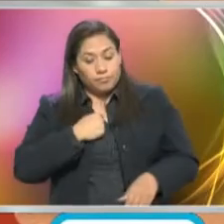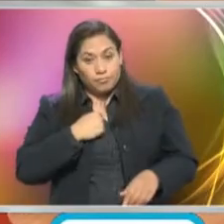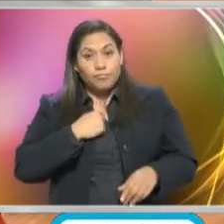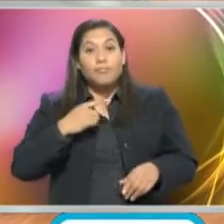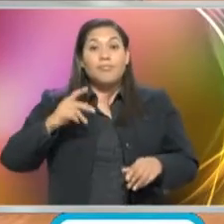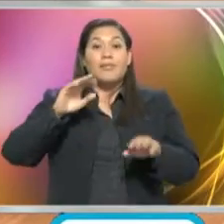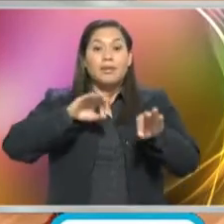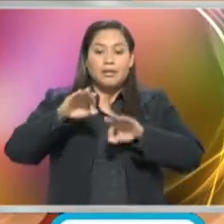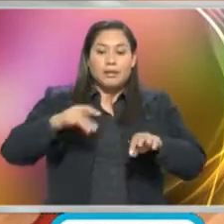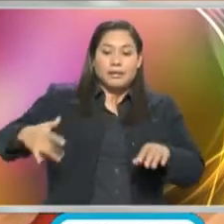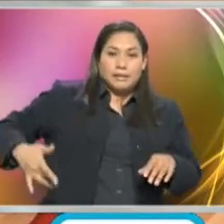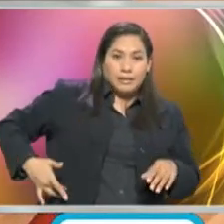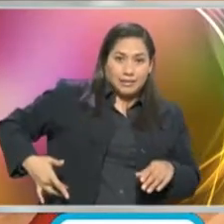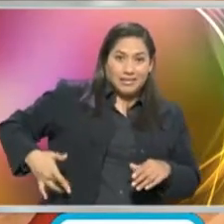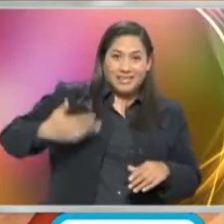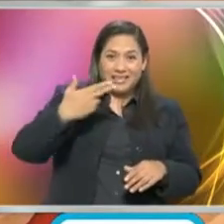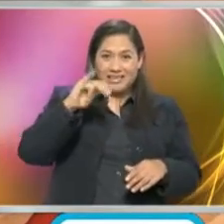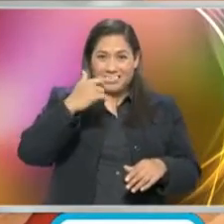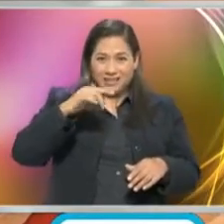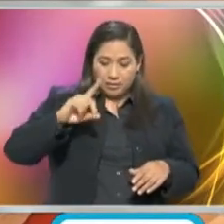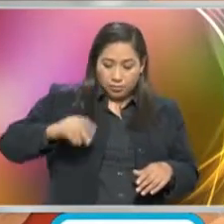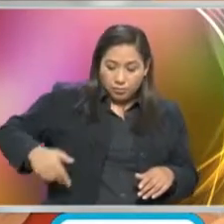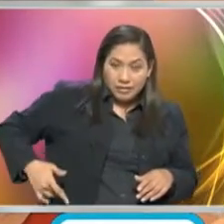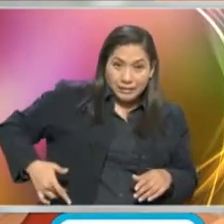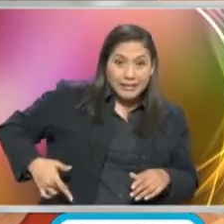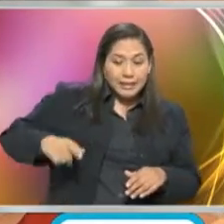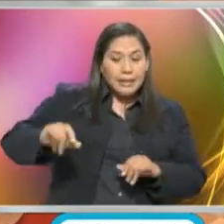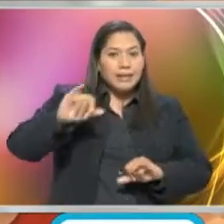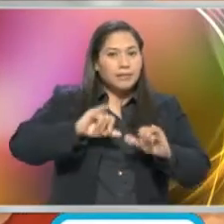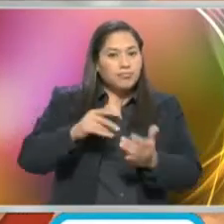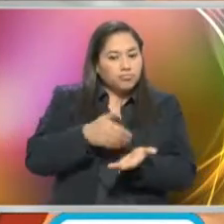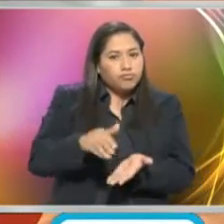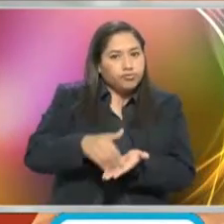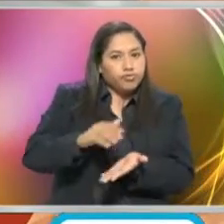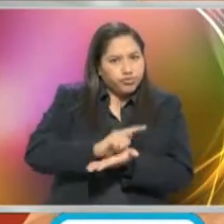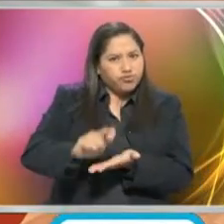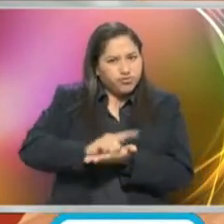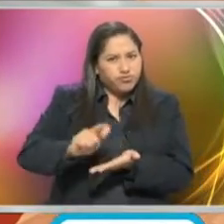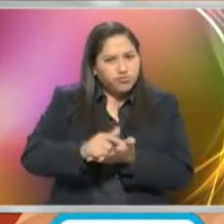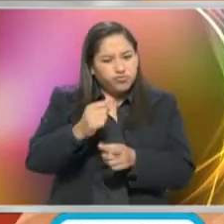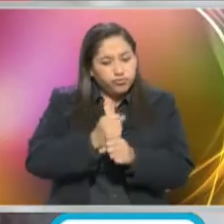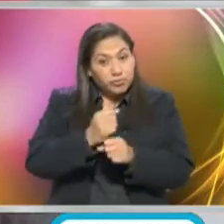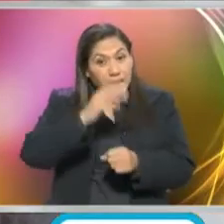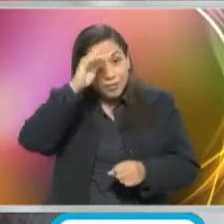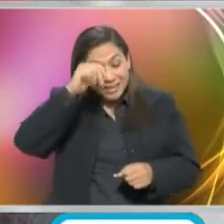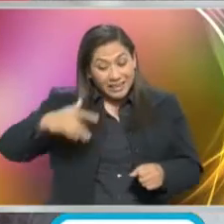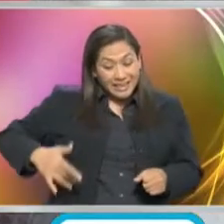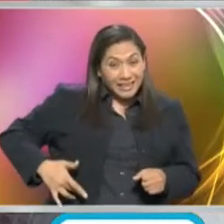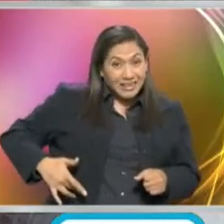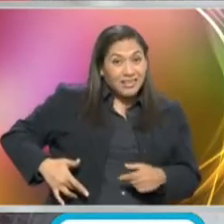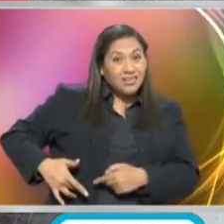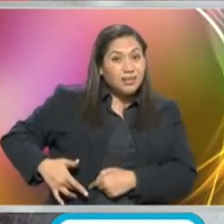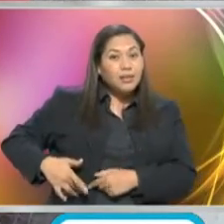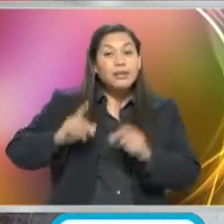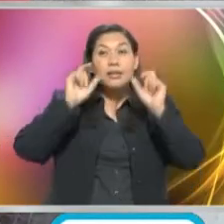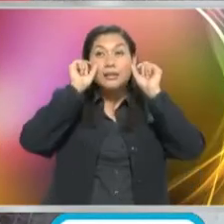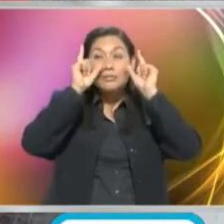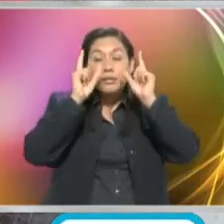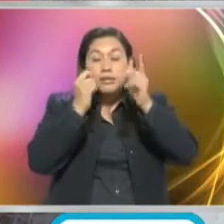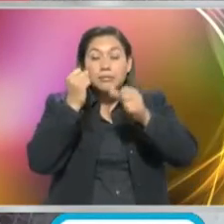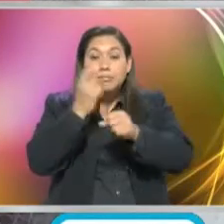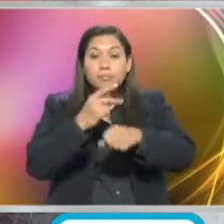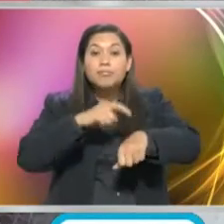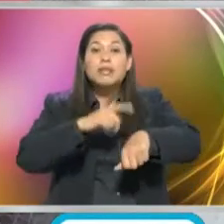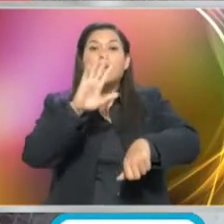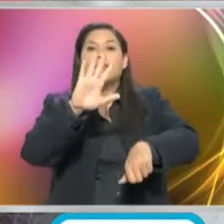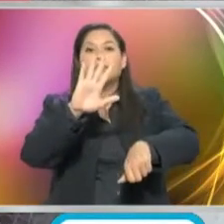el hígado, que es el depurador, es el que hace toda la química de nuestro cuerpo. Sí. Y el hígado, acuérdense que es uno de los órganos que despierta muy temprano a las 5 de la